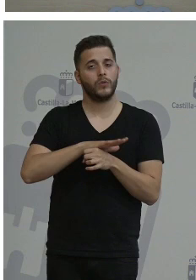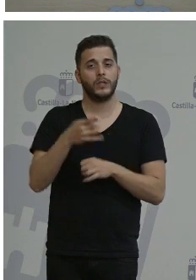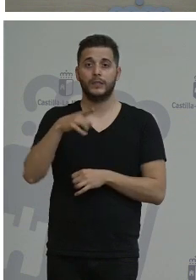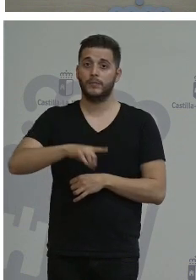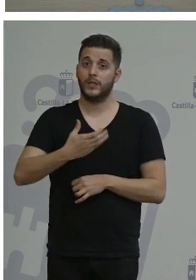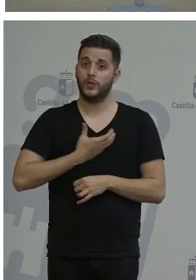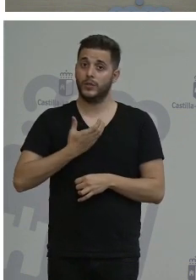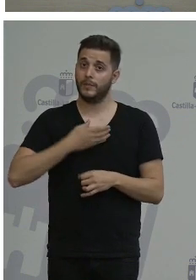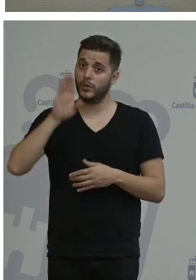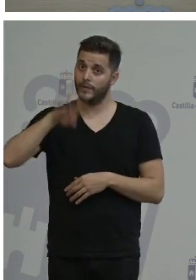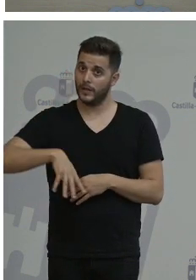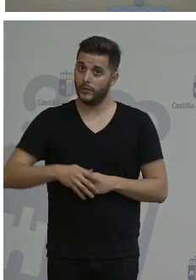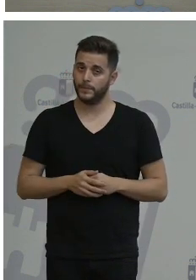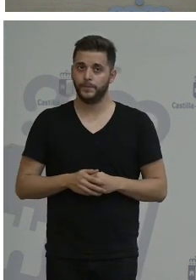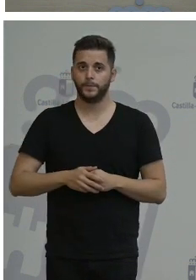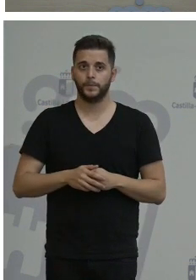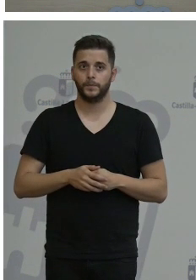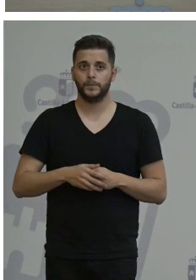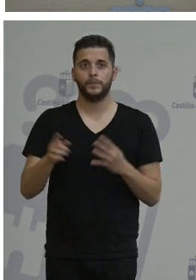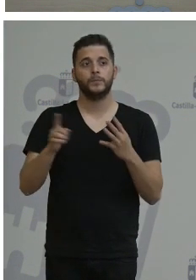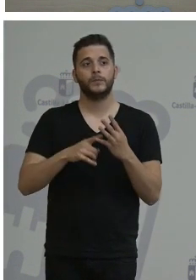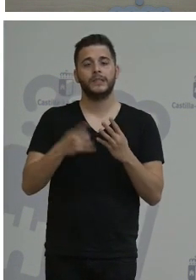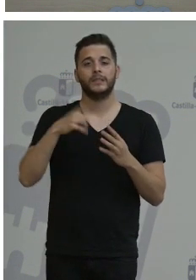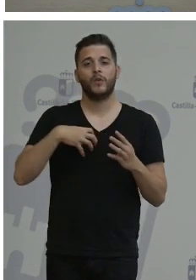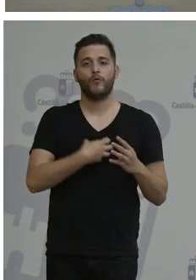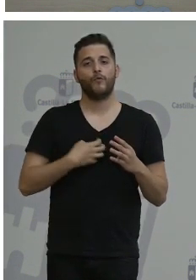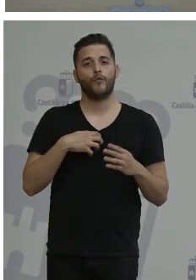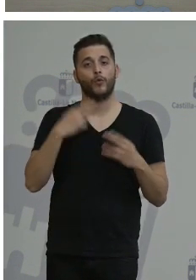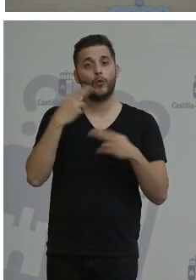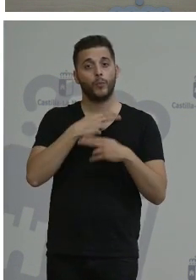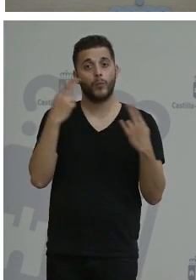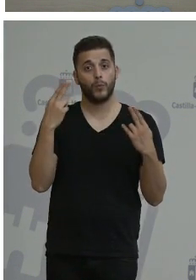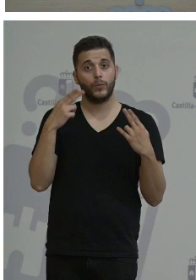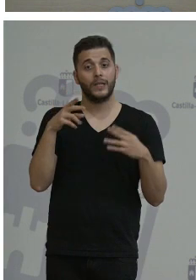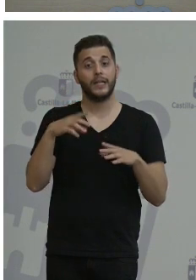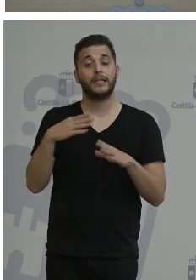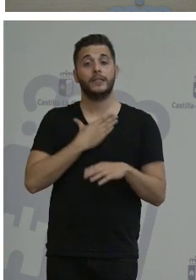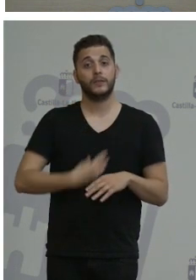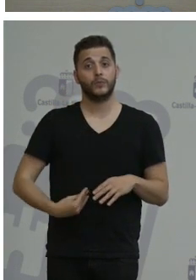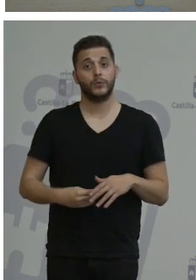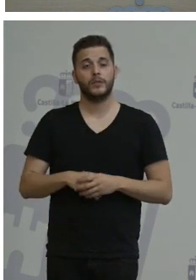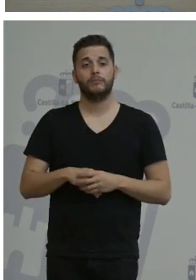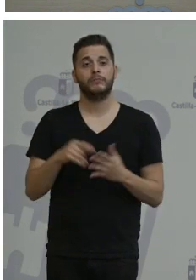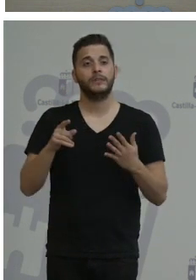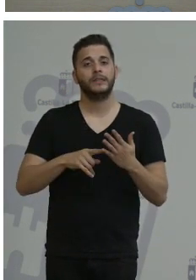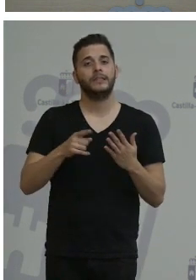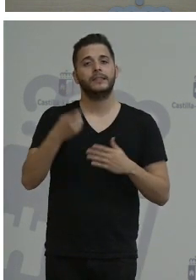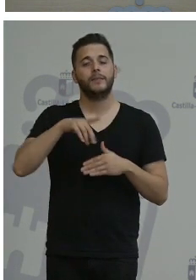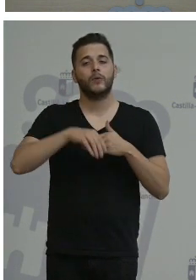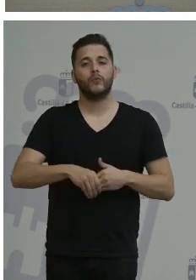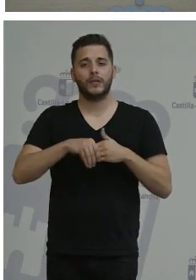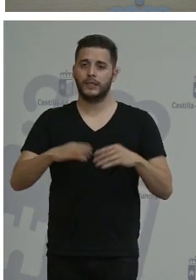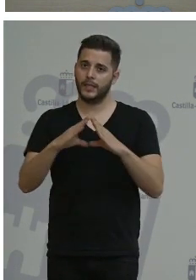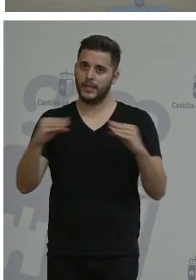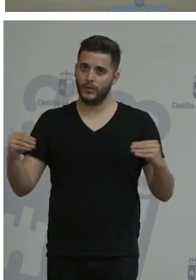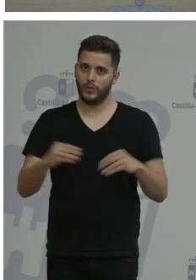Ayuntamiento de Barcelona. También Función Pública de la Región de Murcia y como ente social ha estado participando UGT Andalucía.